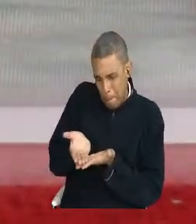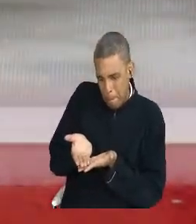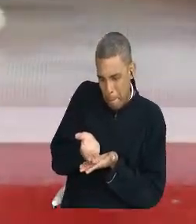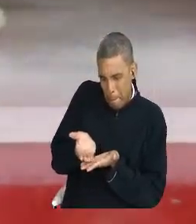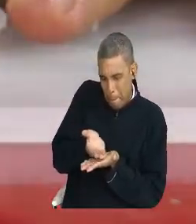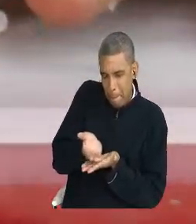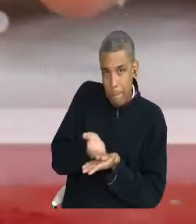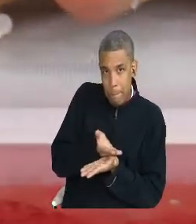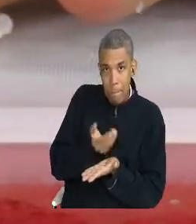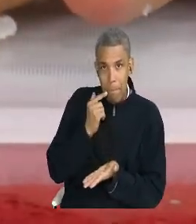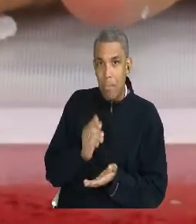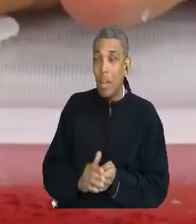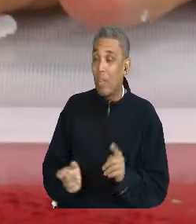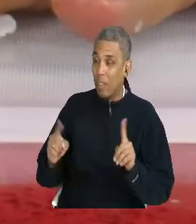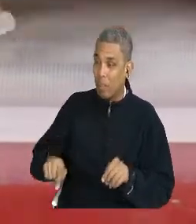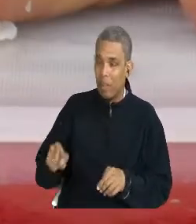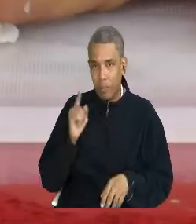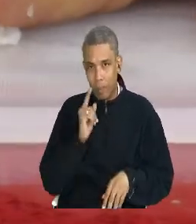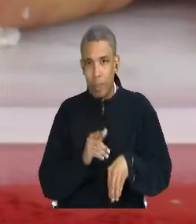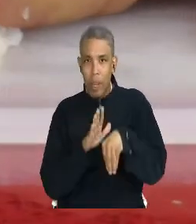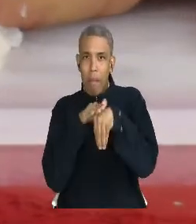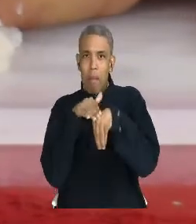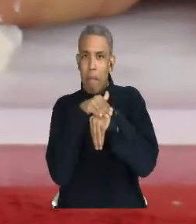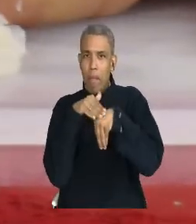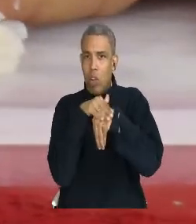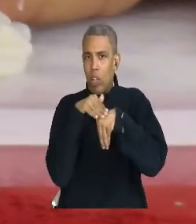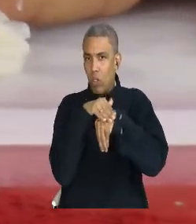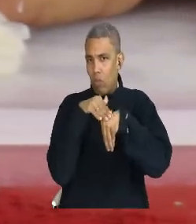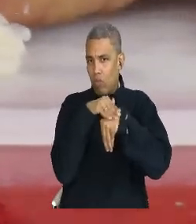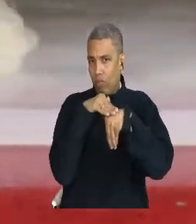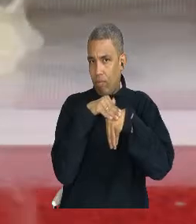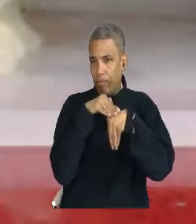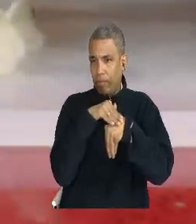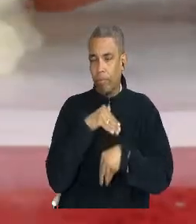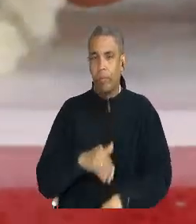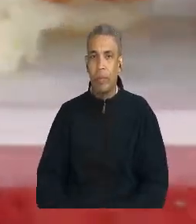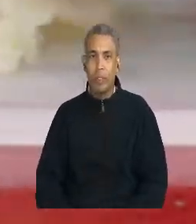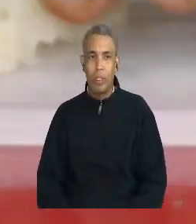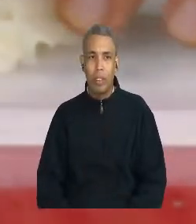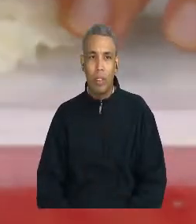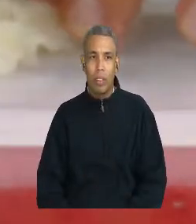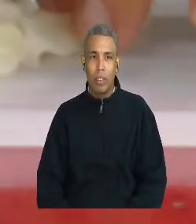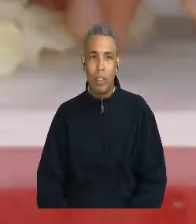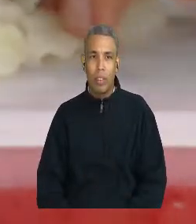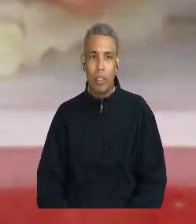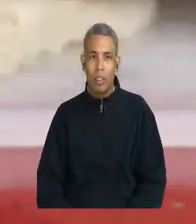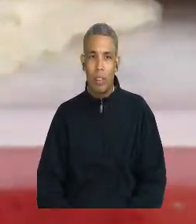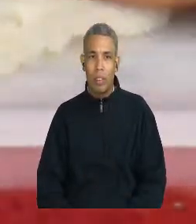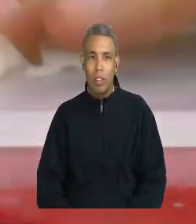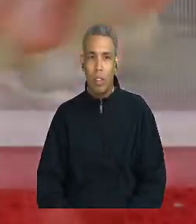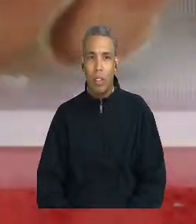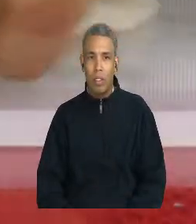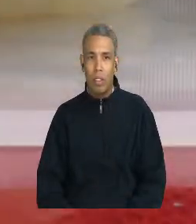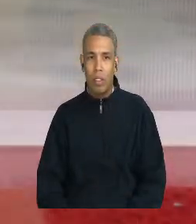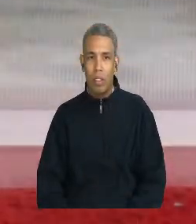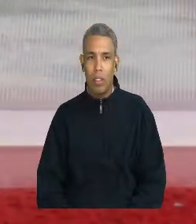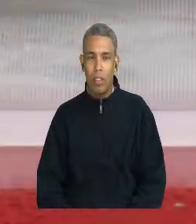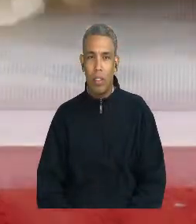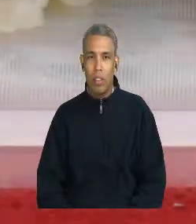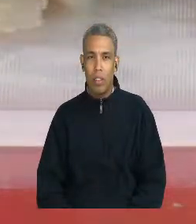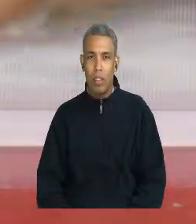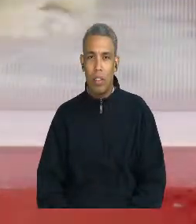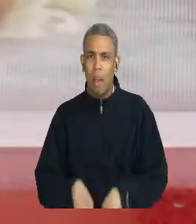melocotón? Nuestro melón, ¿sí? Normalmente. Estás haciendo entonces abriendo nuestro róbalo. Sí, entonces aquí voy